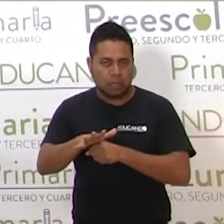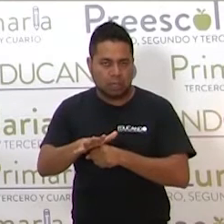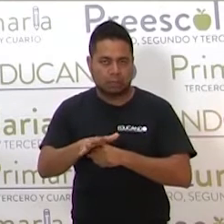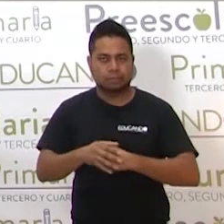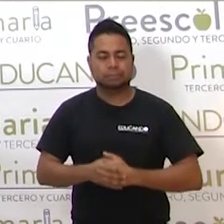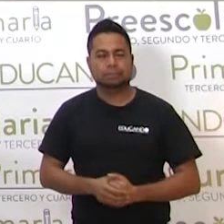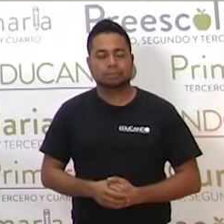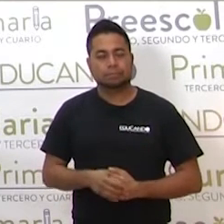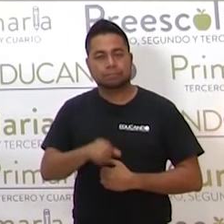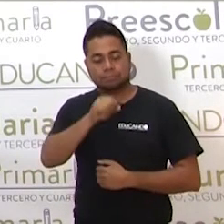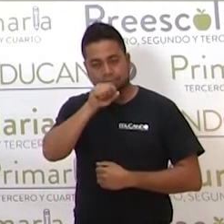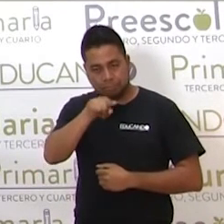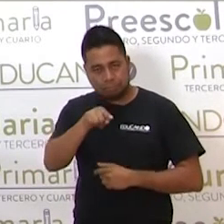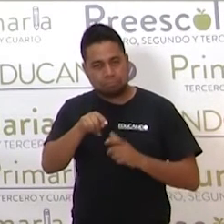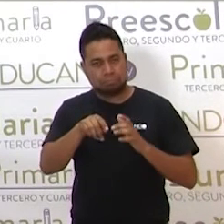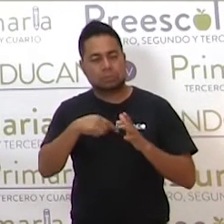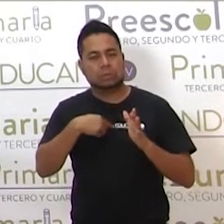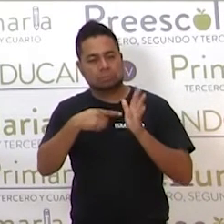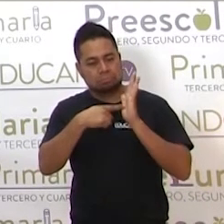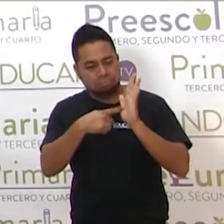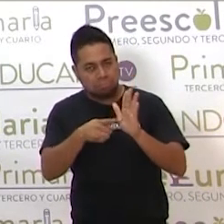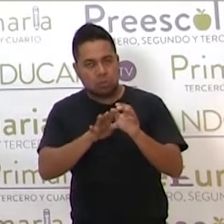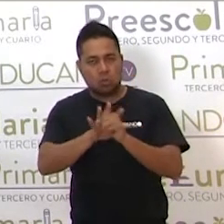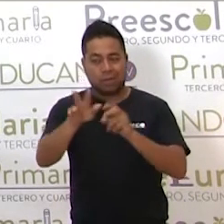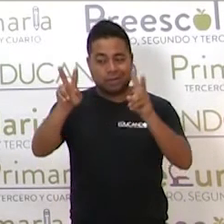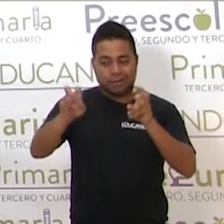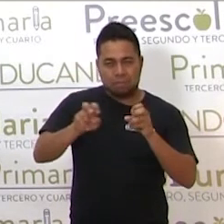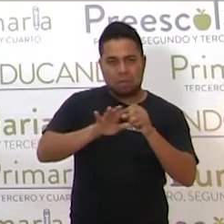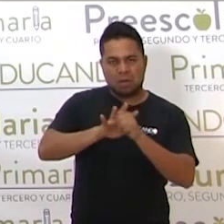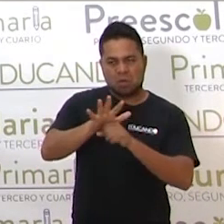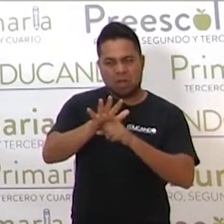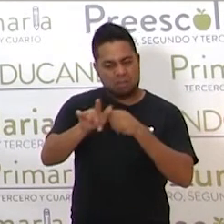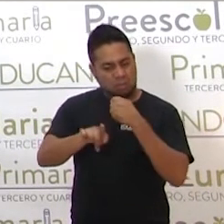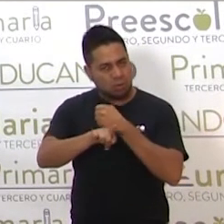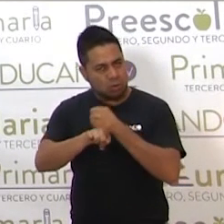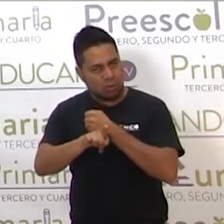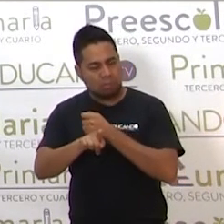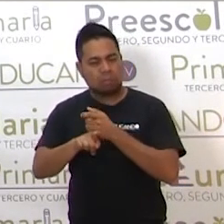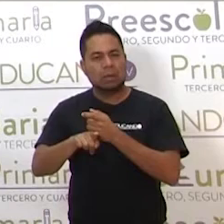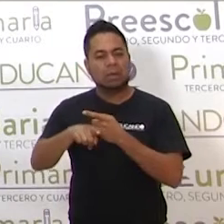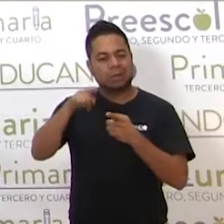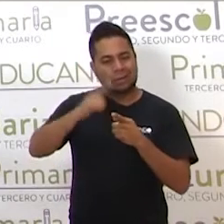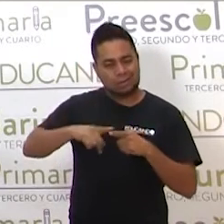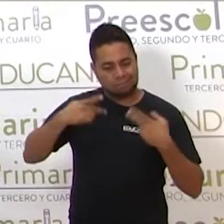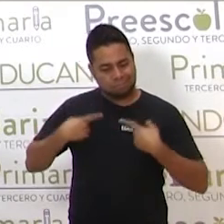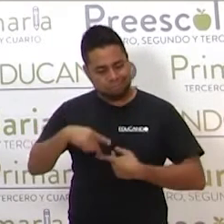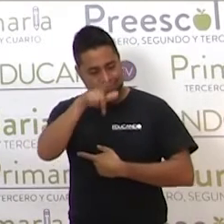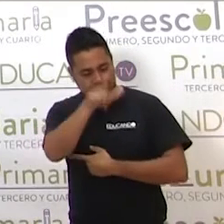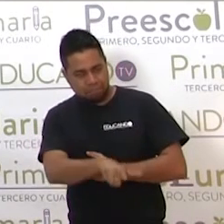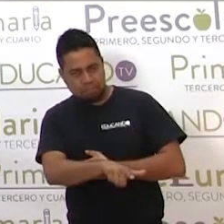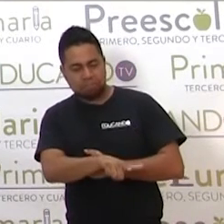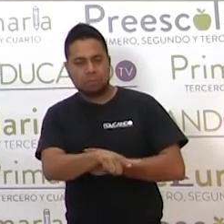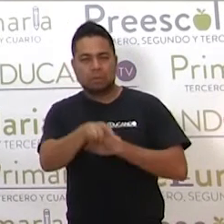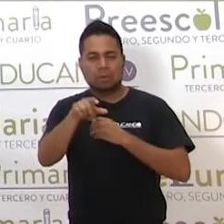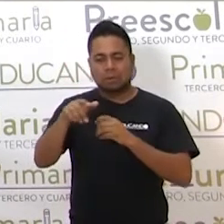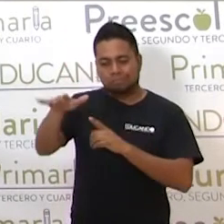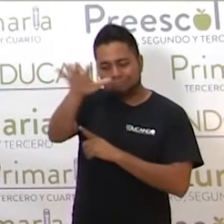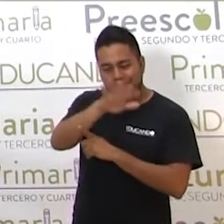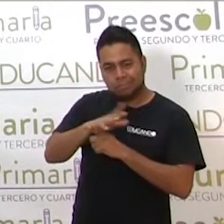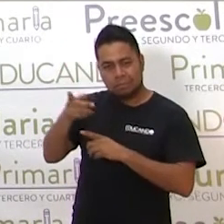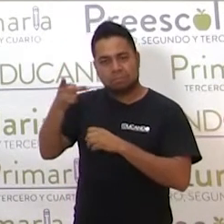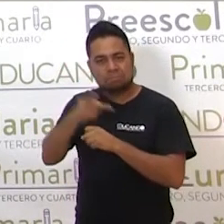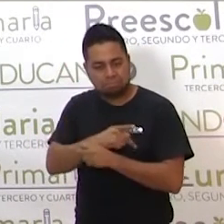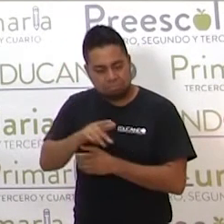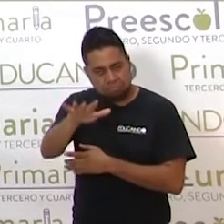Vimos, por ejemplo, el tema o la trama, el personaje o los personajes, el ambiente o la